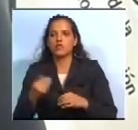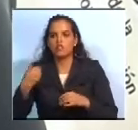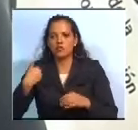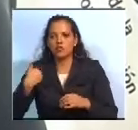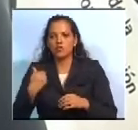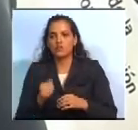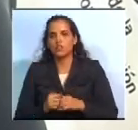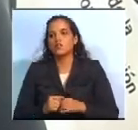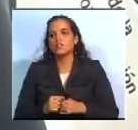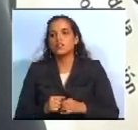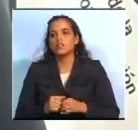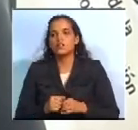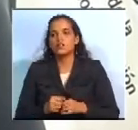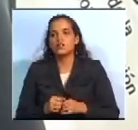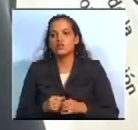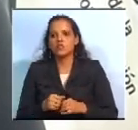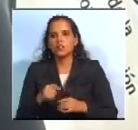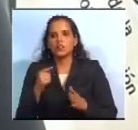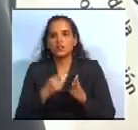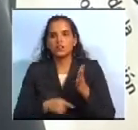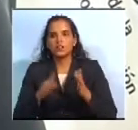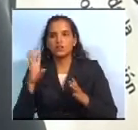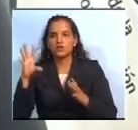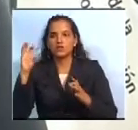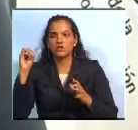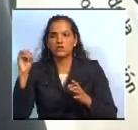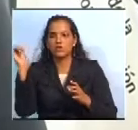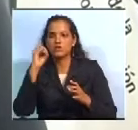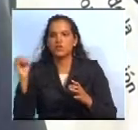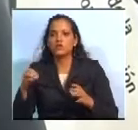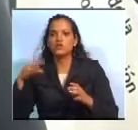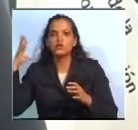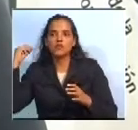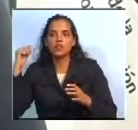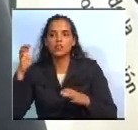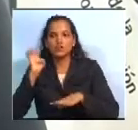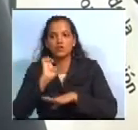tienen que tener un 50% de música nacional y un